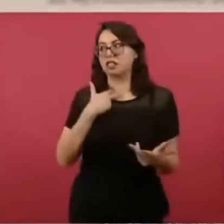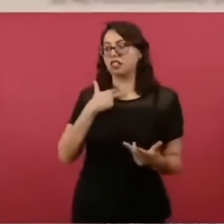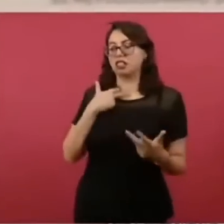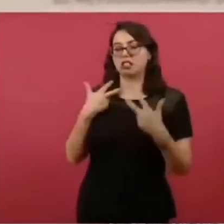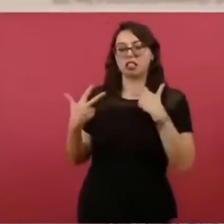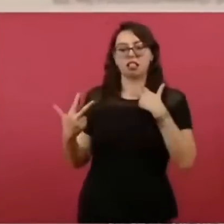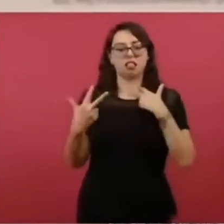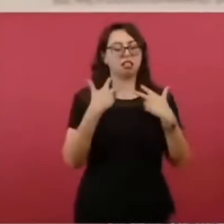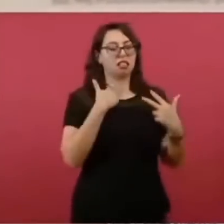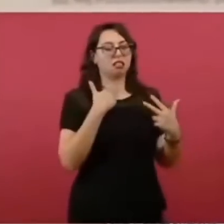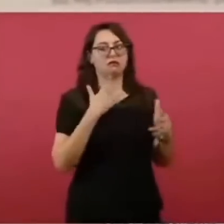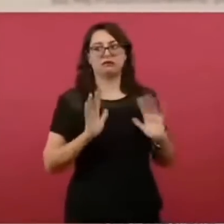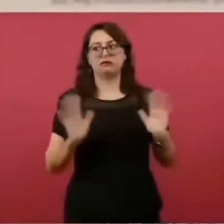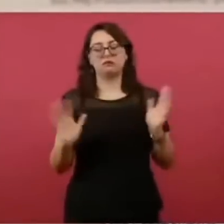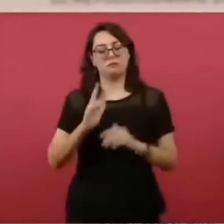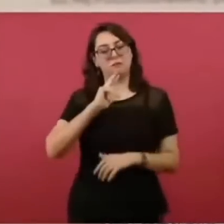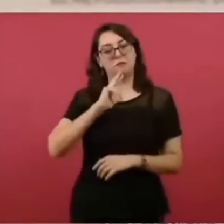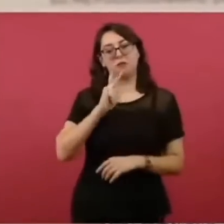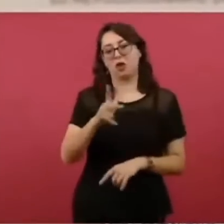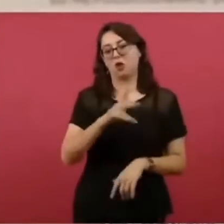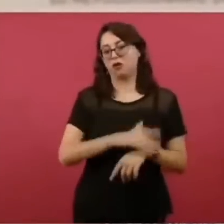y se están deslindando.